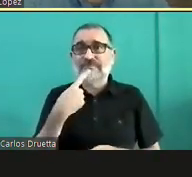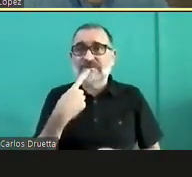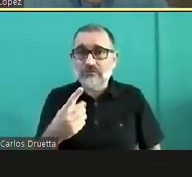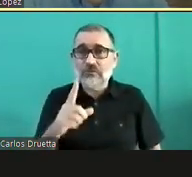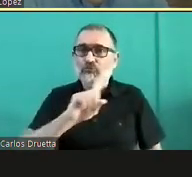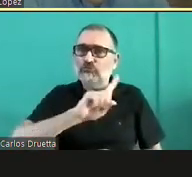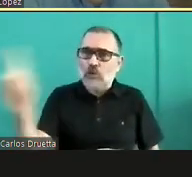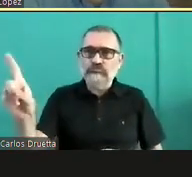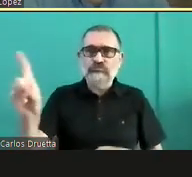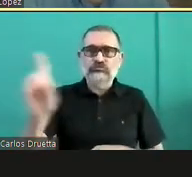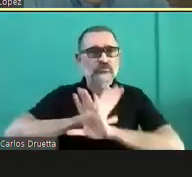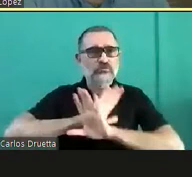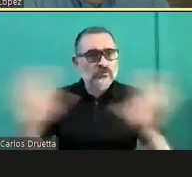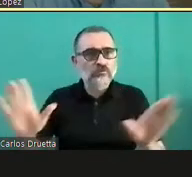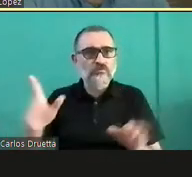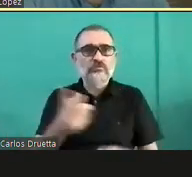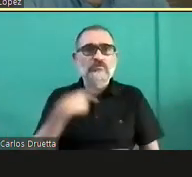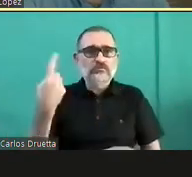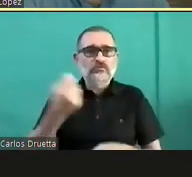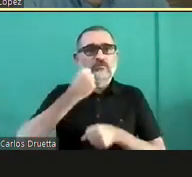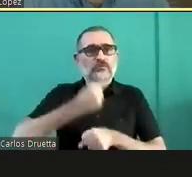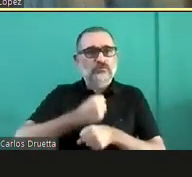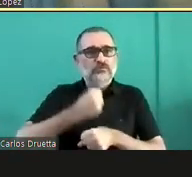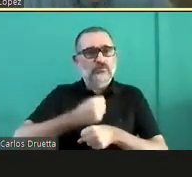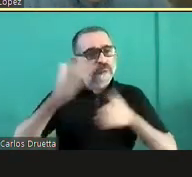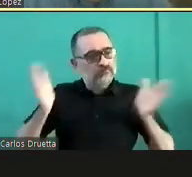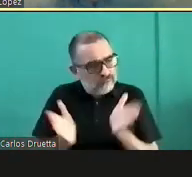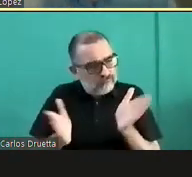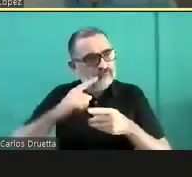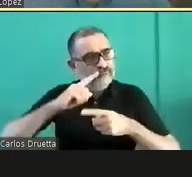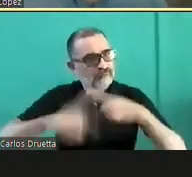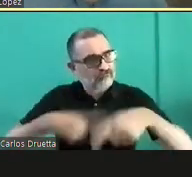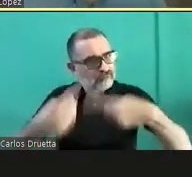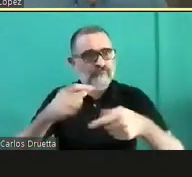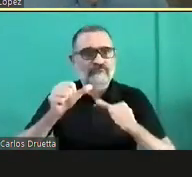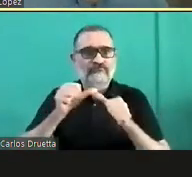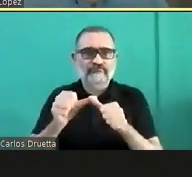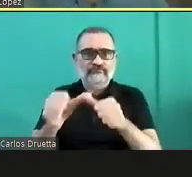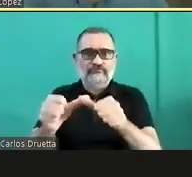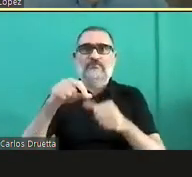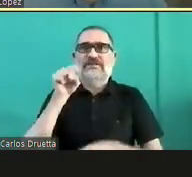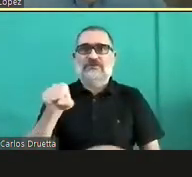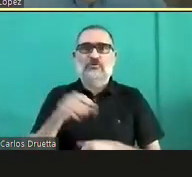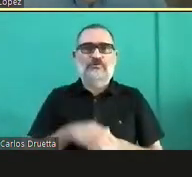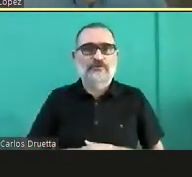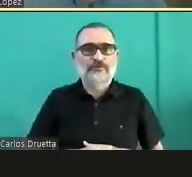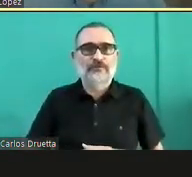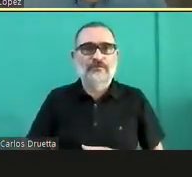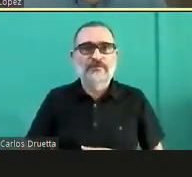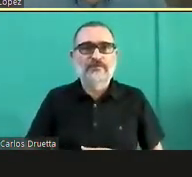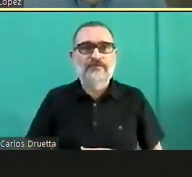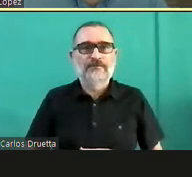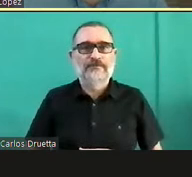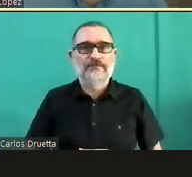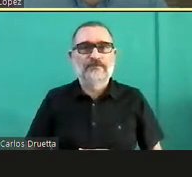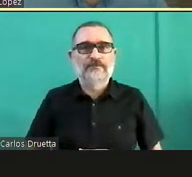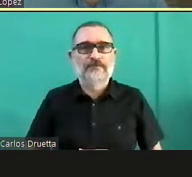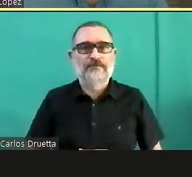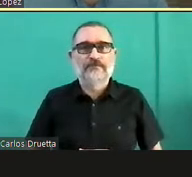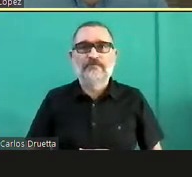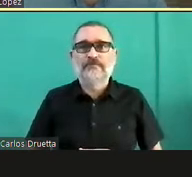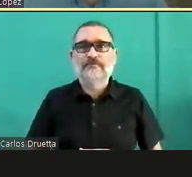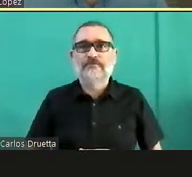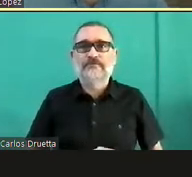difusión de promoción y de ser mucho más agresivos pelotea habíamos ido con los sellos de anwar test